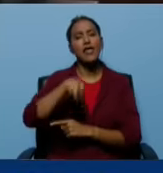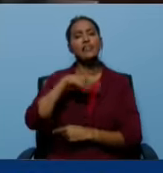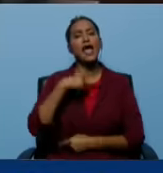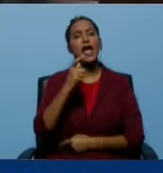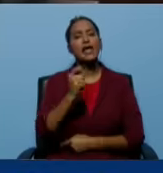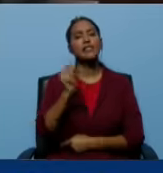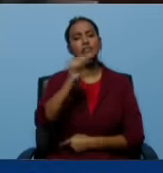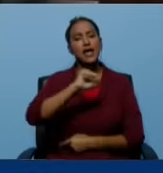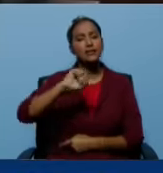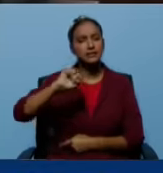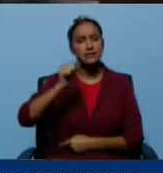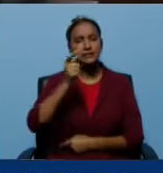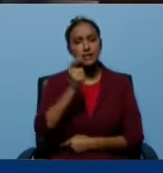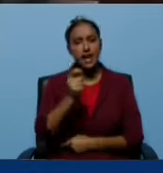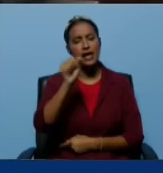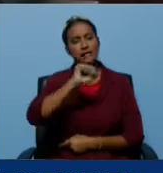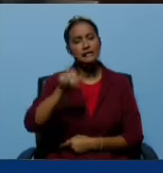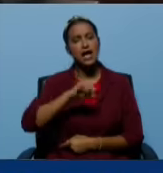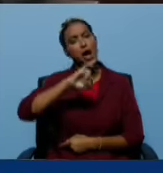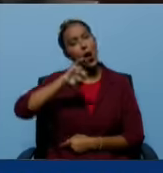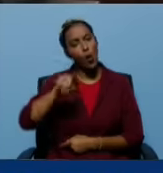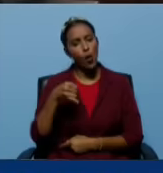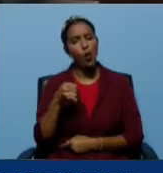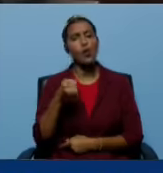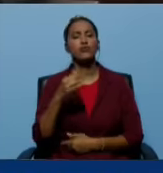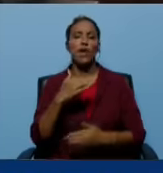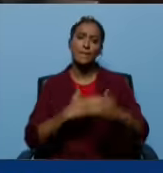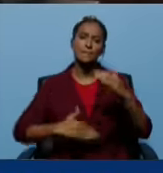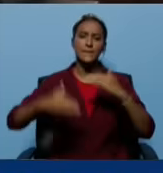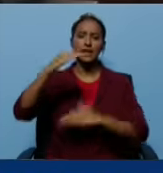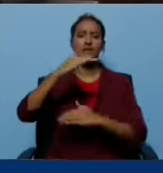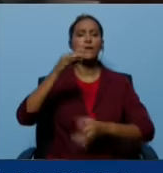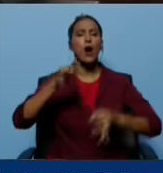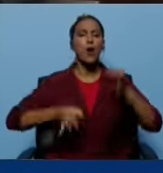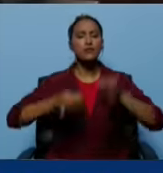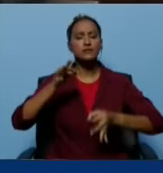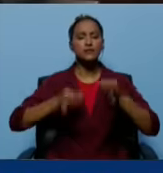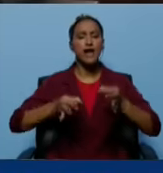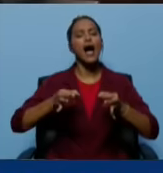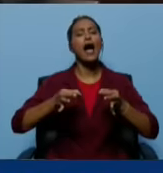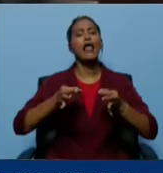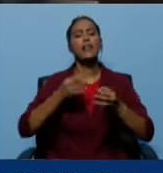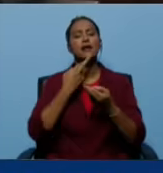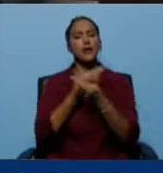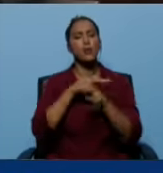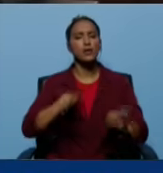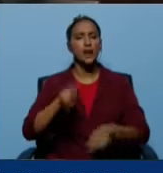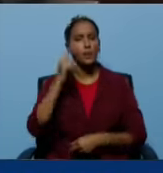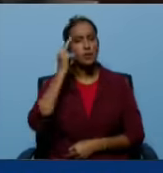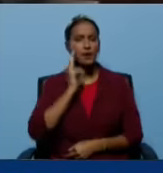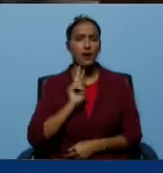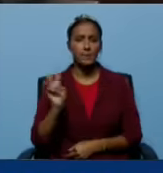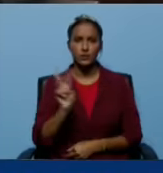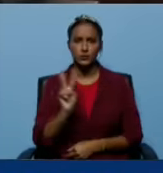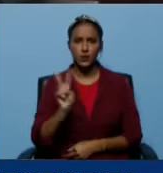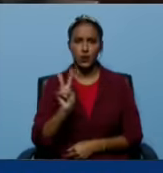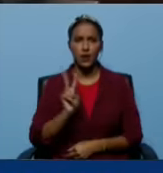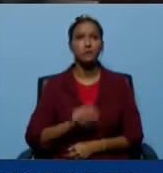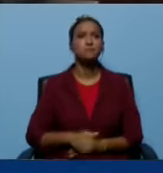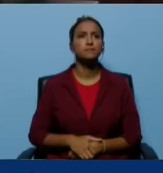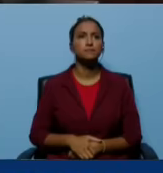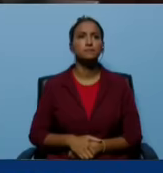instancia de la jurisdicción contencioso electoral de la República Bolivariana de Venezuela, ni con